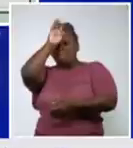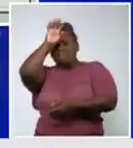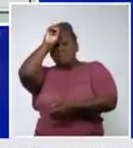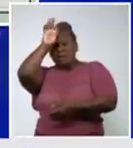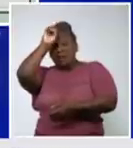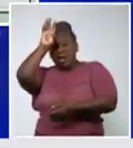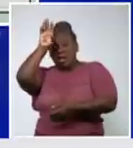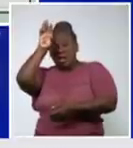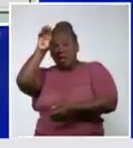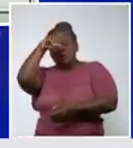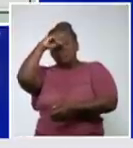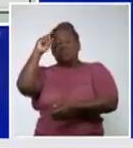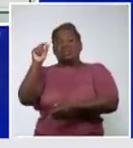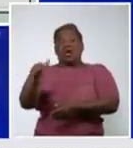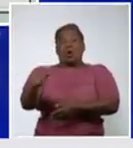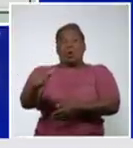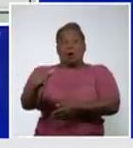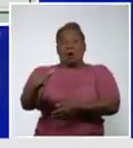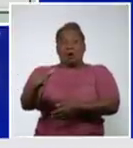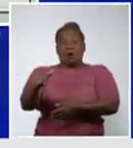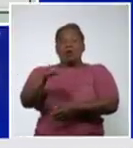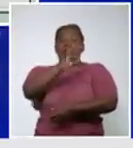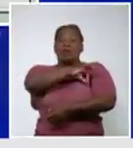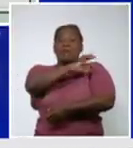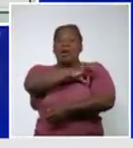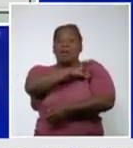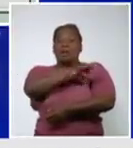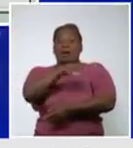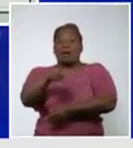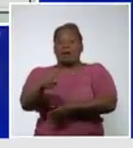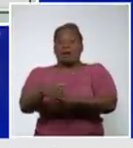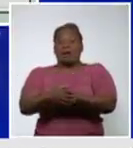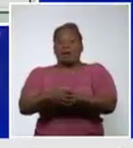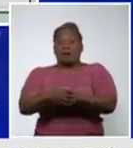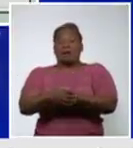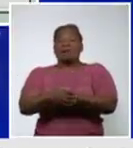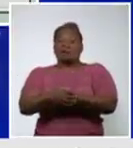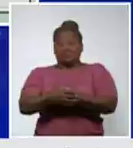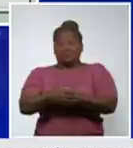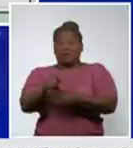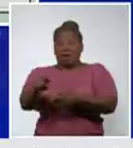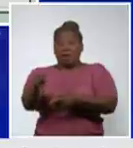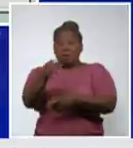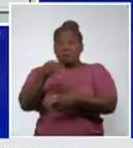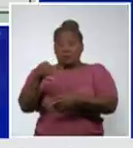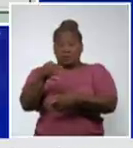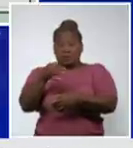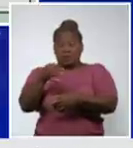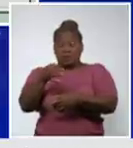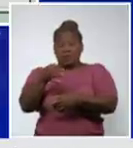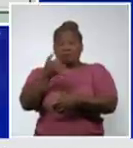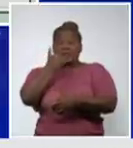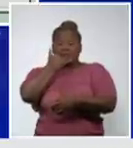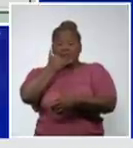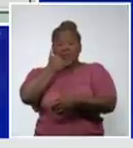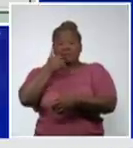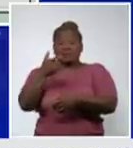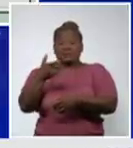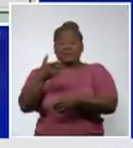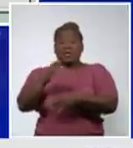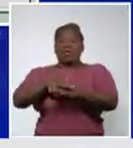y Martínez y La Palma son los municipios con tasas más elevadas. Después, en ese mismo